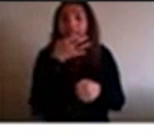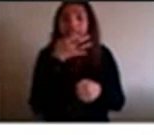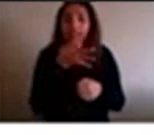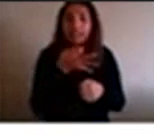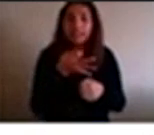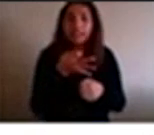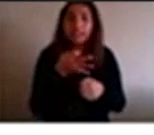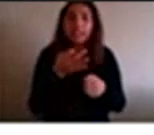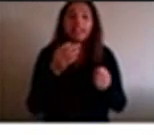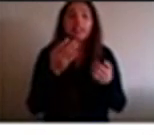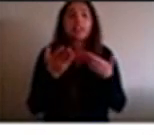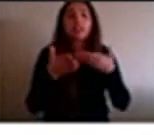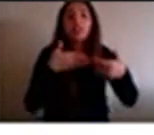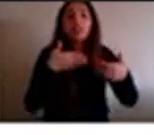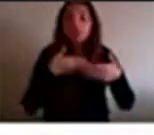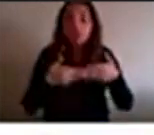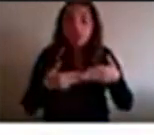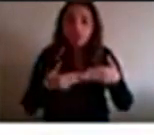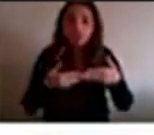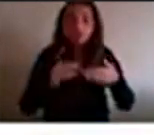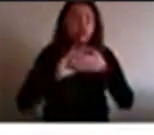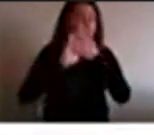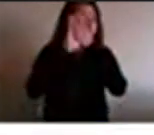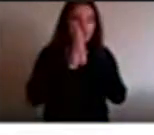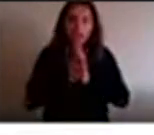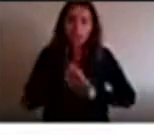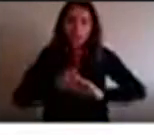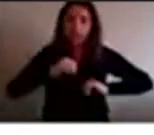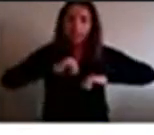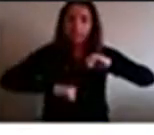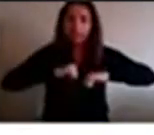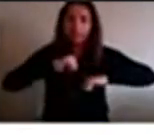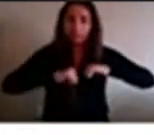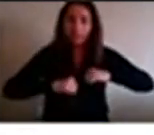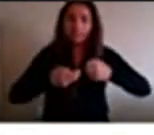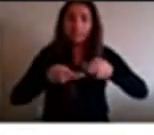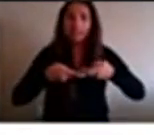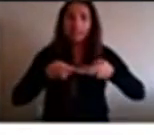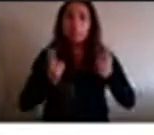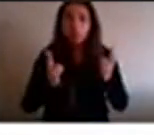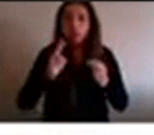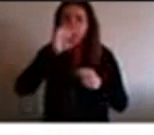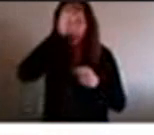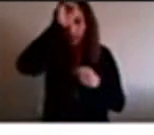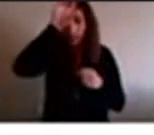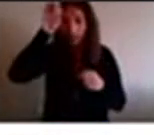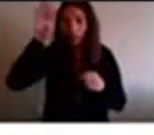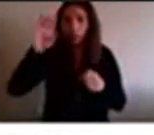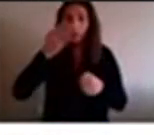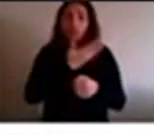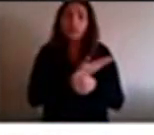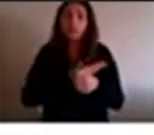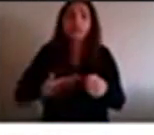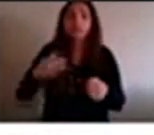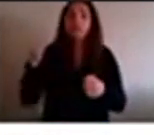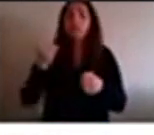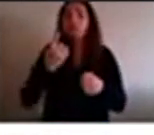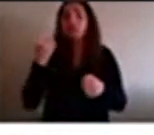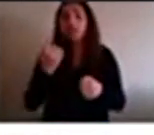público. Todas las entidades del sector público, del gobierno nacional, de los gobiernos departamentales, de los